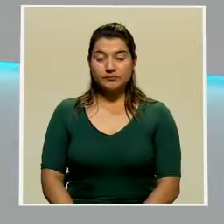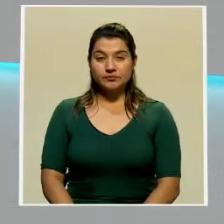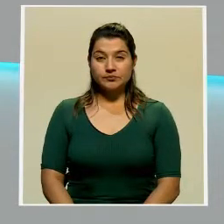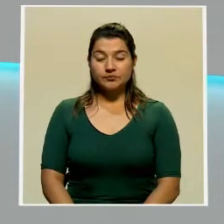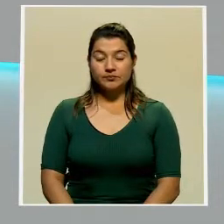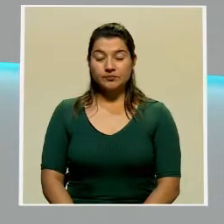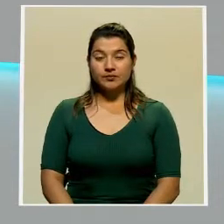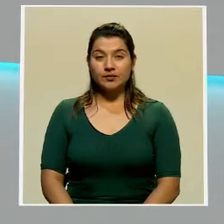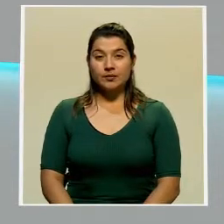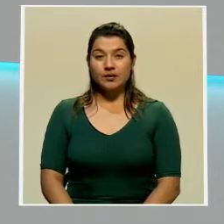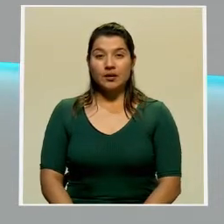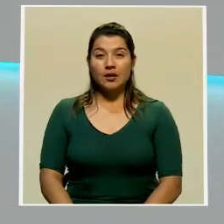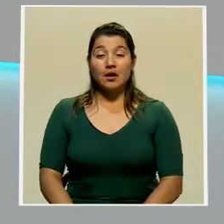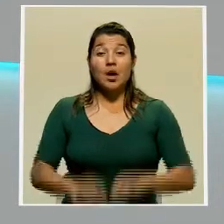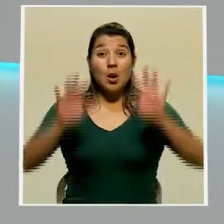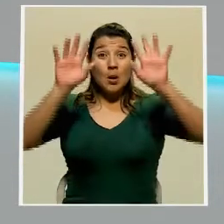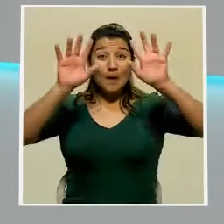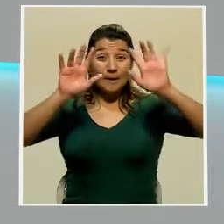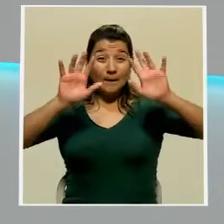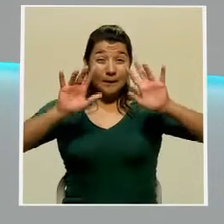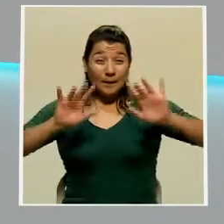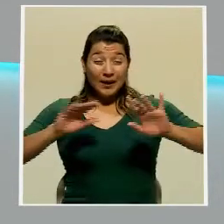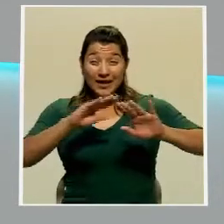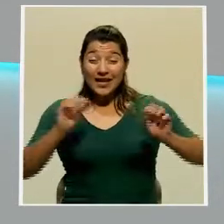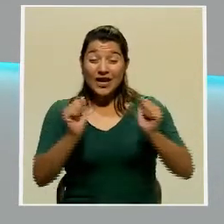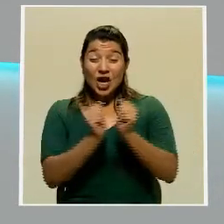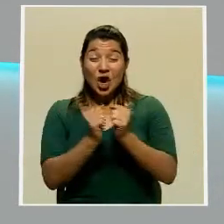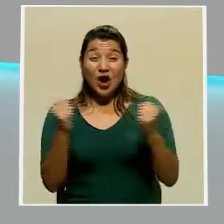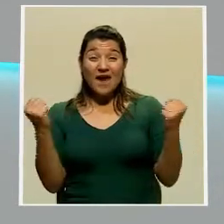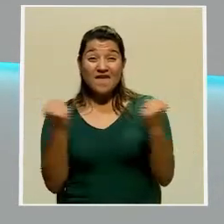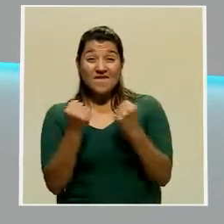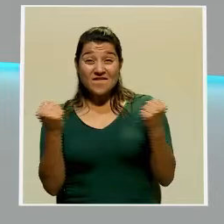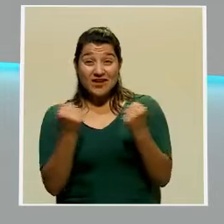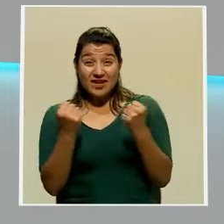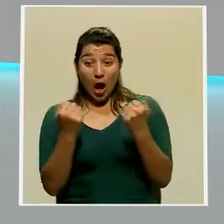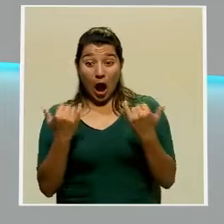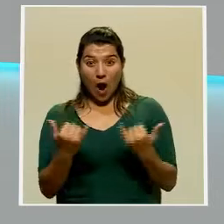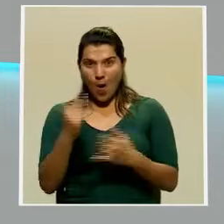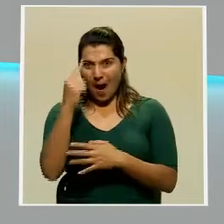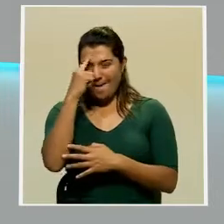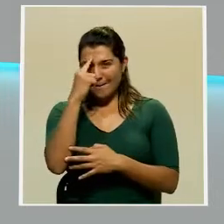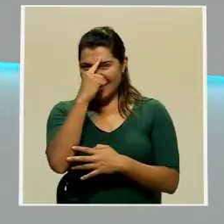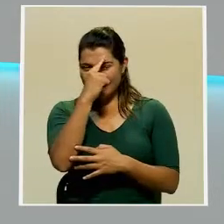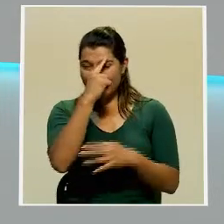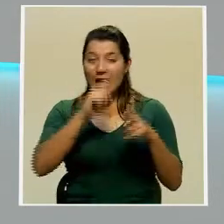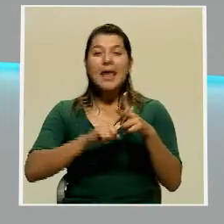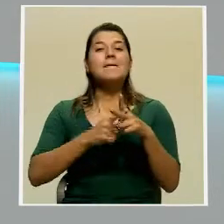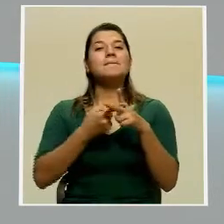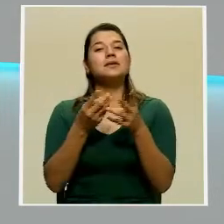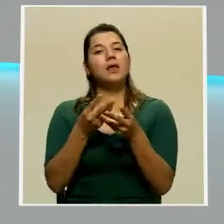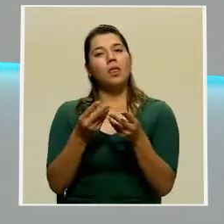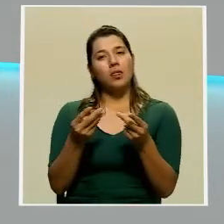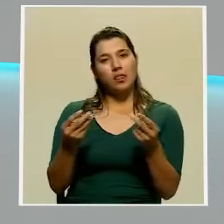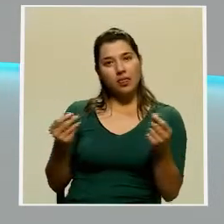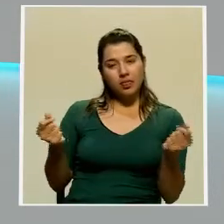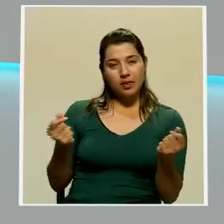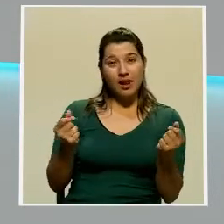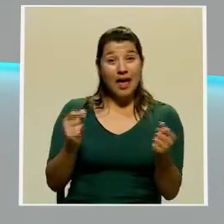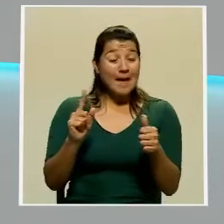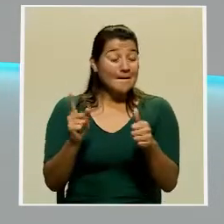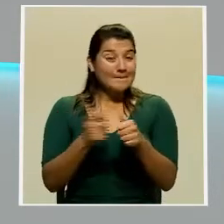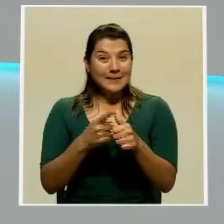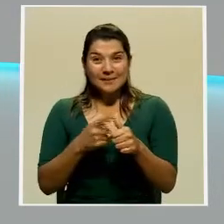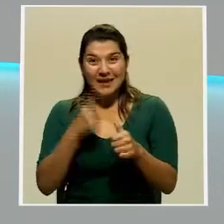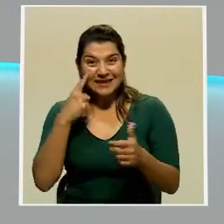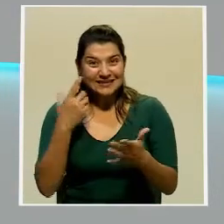Tras la histórica nevada y con el frío aún en el cuerpo, Madrid empieza a desentumecerse. La primera